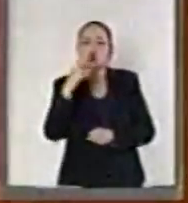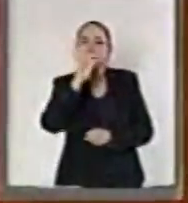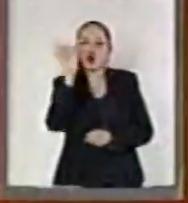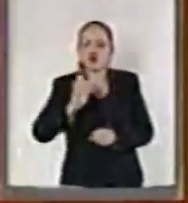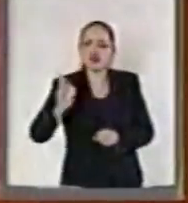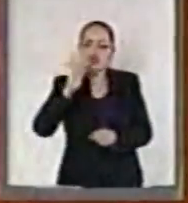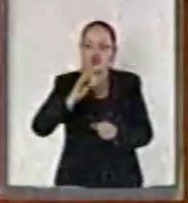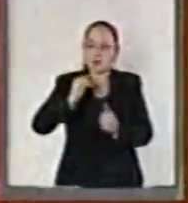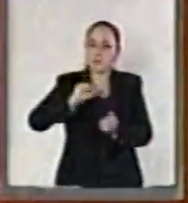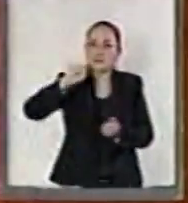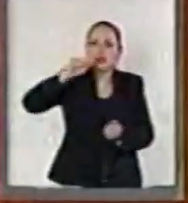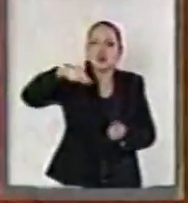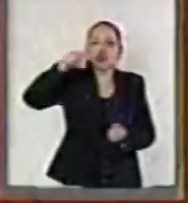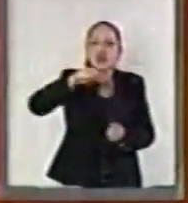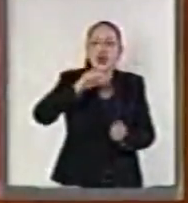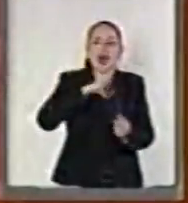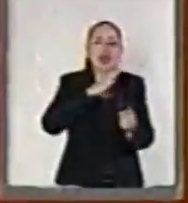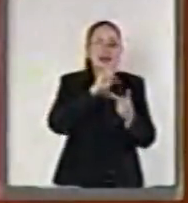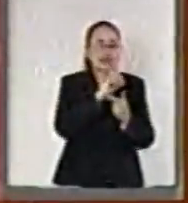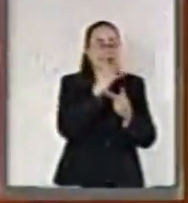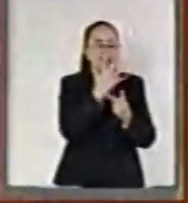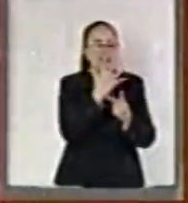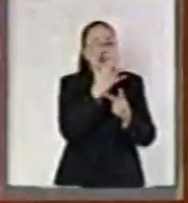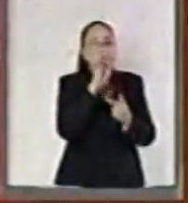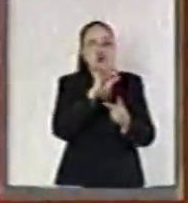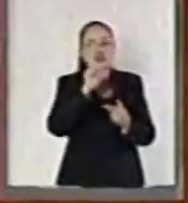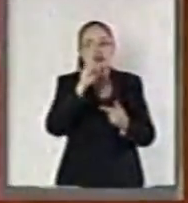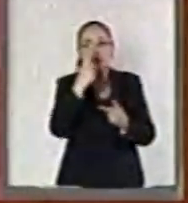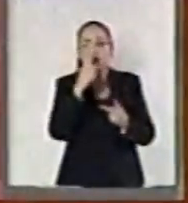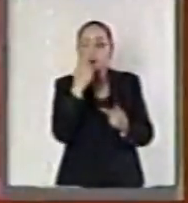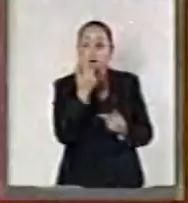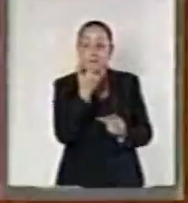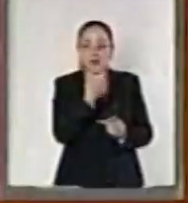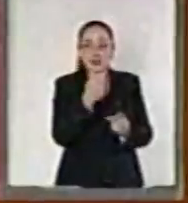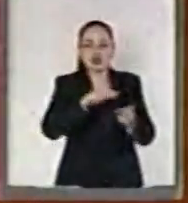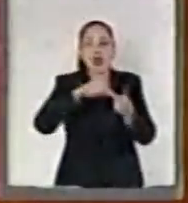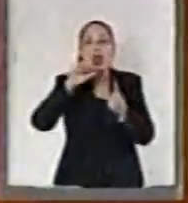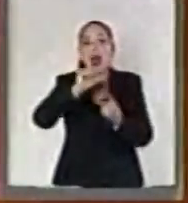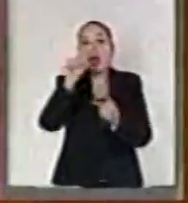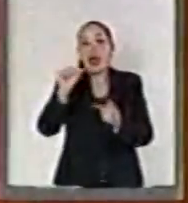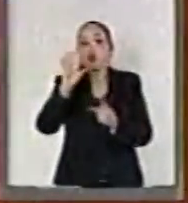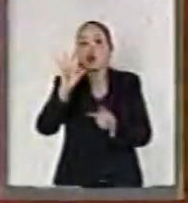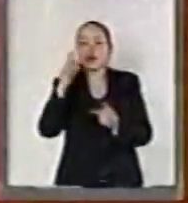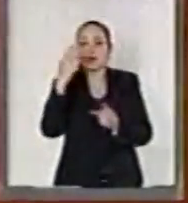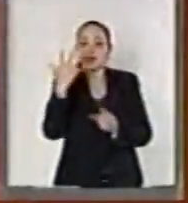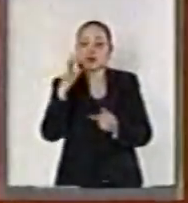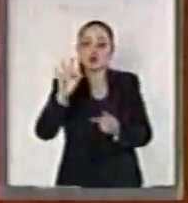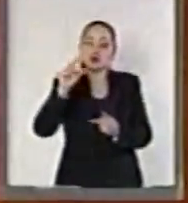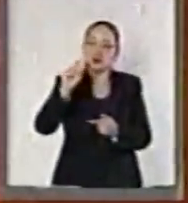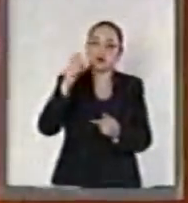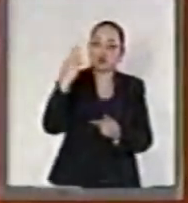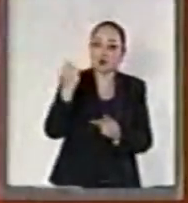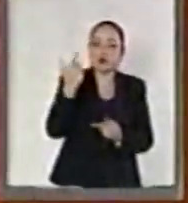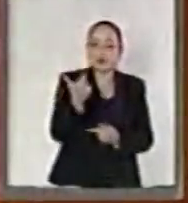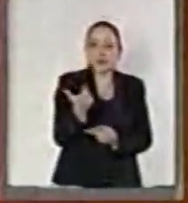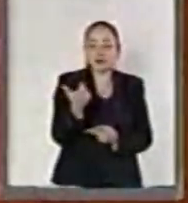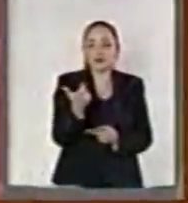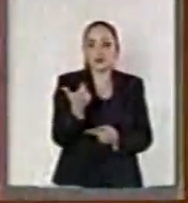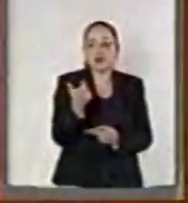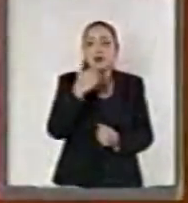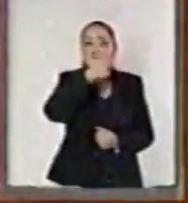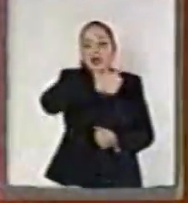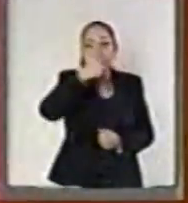al pasar de 35.61 pesos a 45.29 pesos por